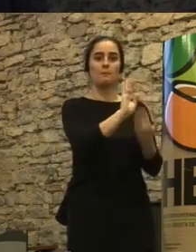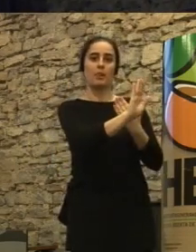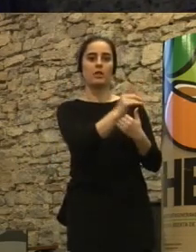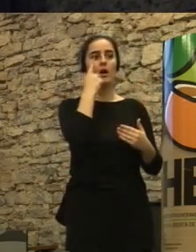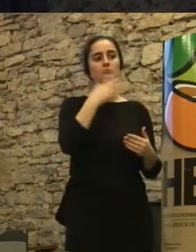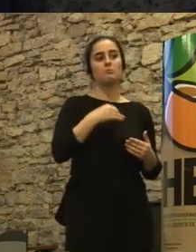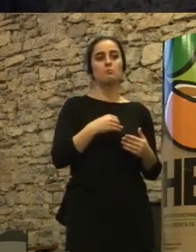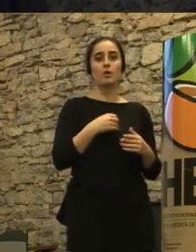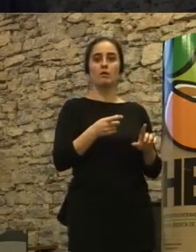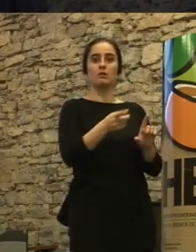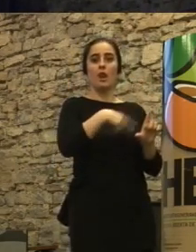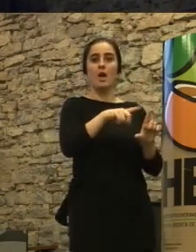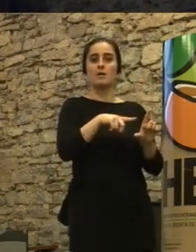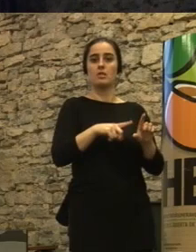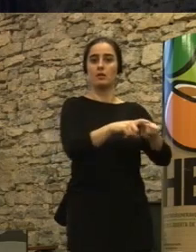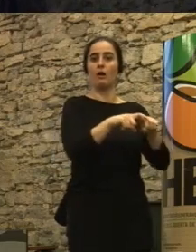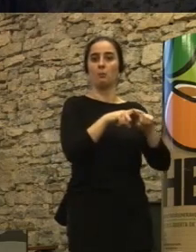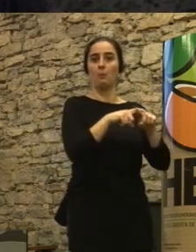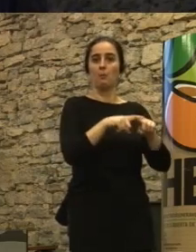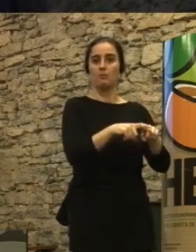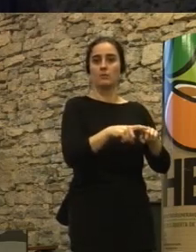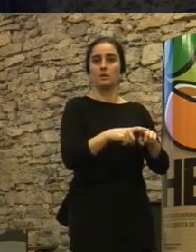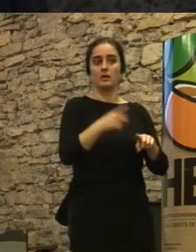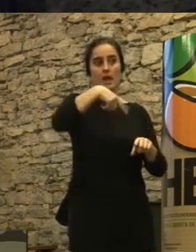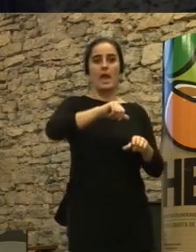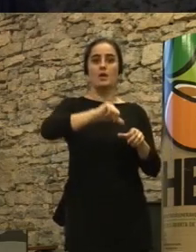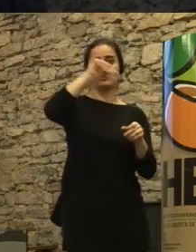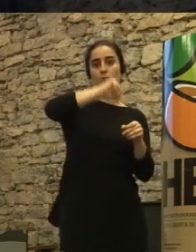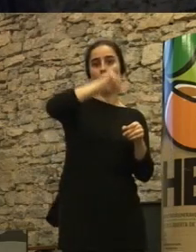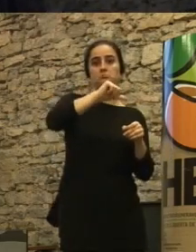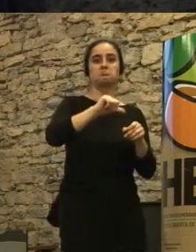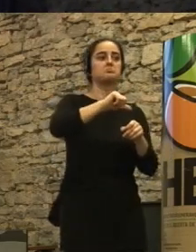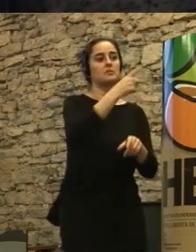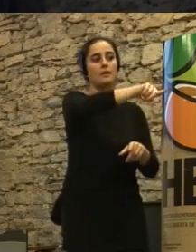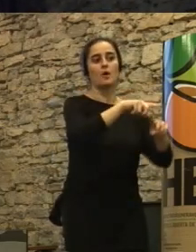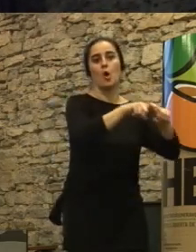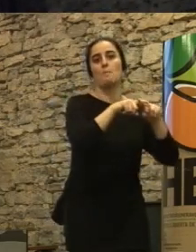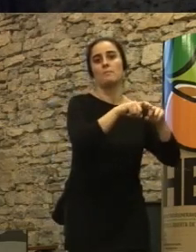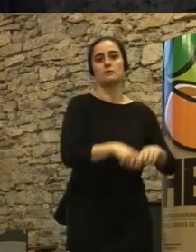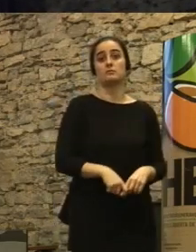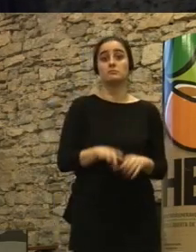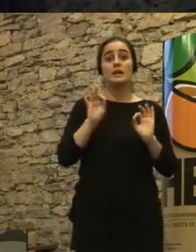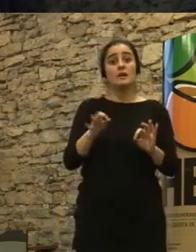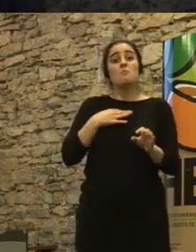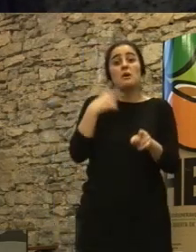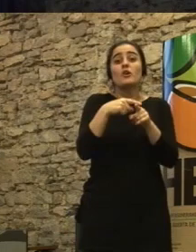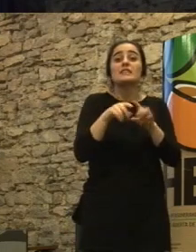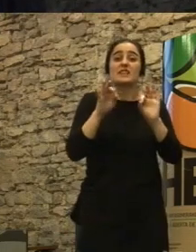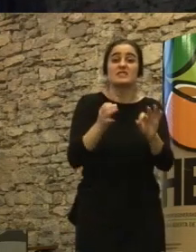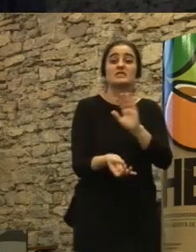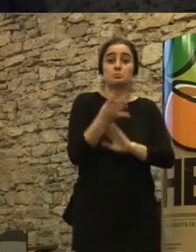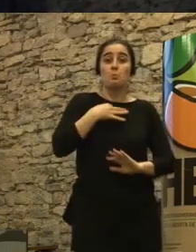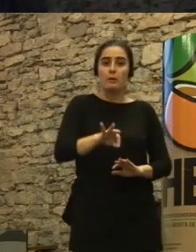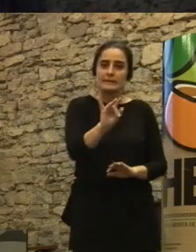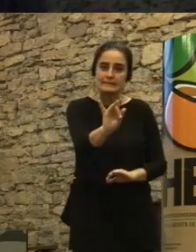vecinos que si podían usar la lavadora con ellos y ellos poner el detergente y el suavizante. ¡Ostras! Entonces, sí pueden llegar a pasar cosas así, materiales,